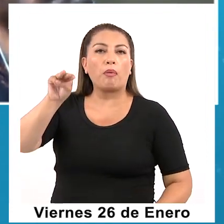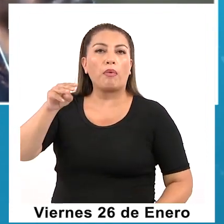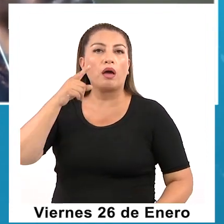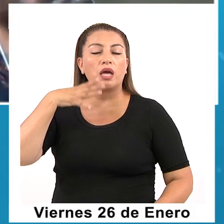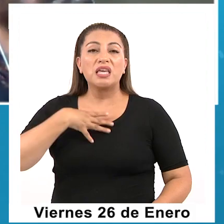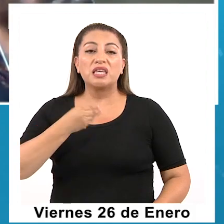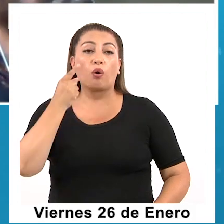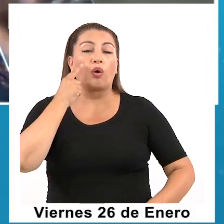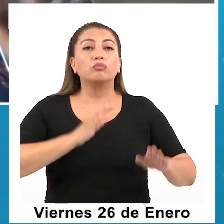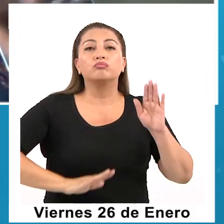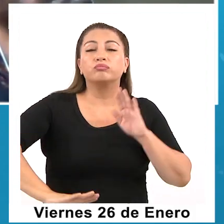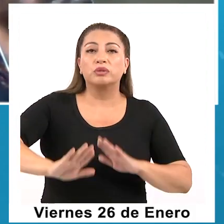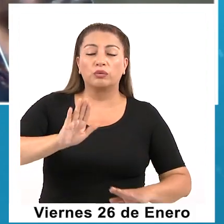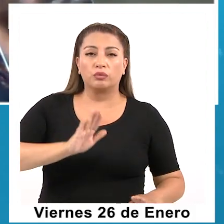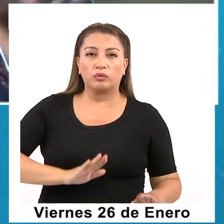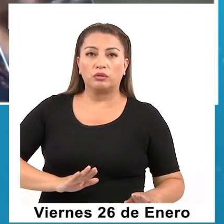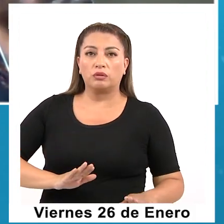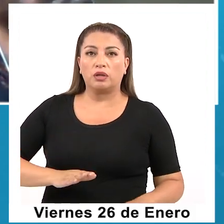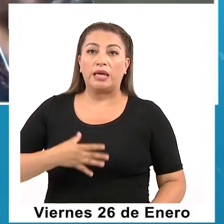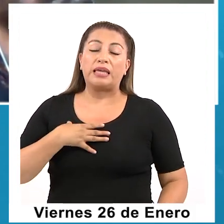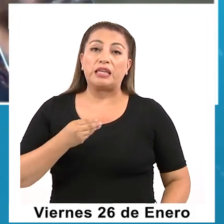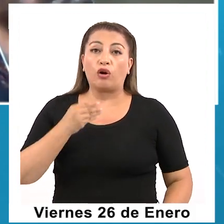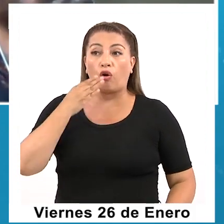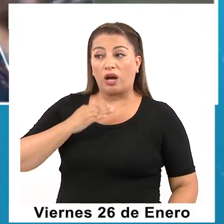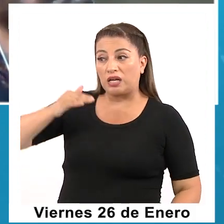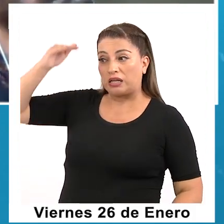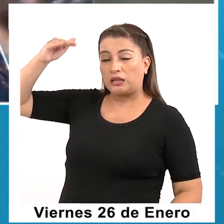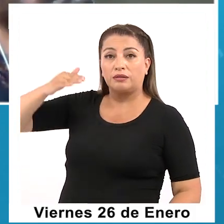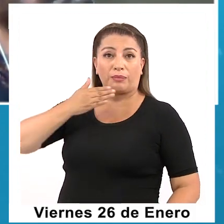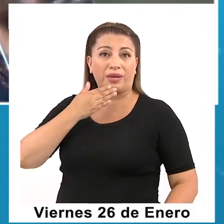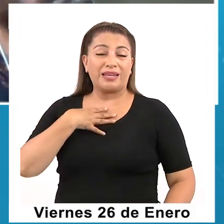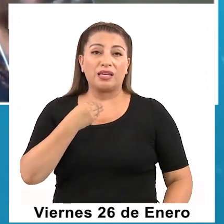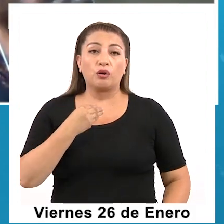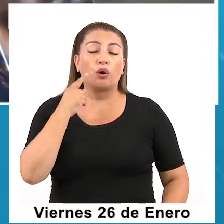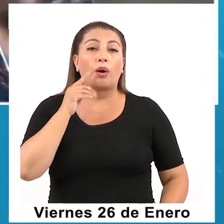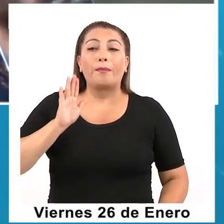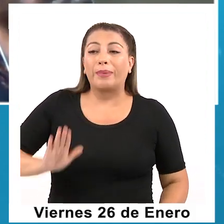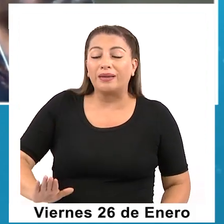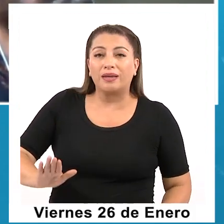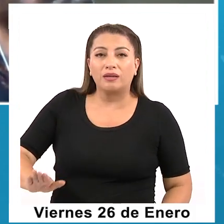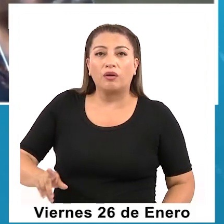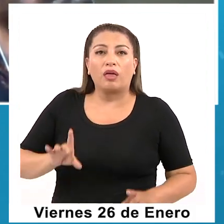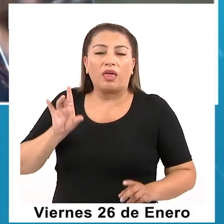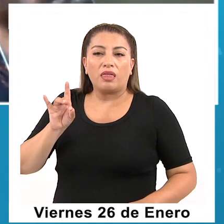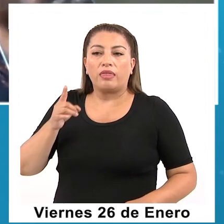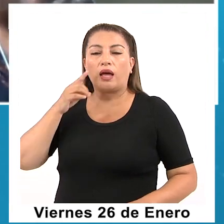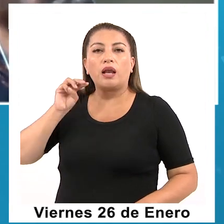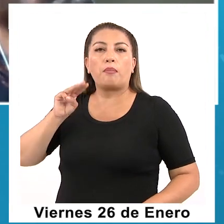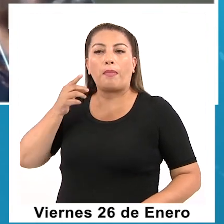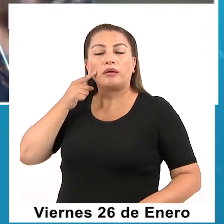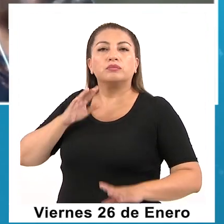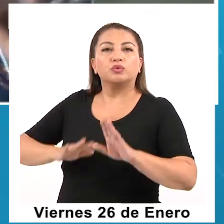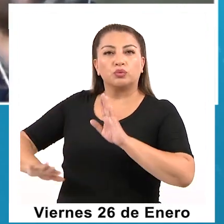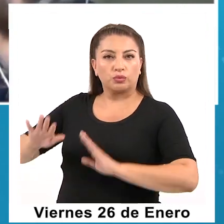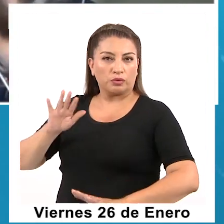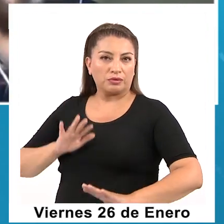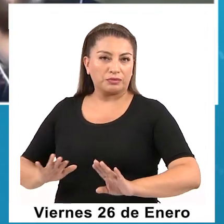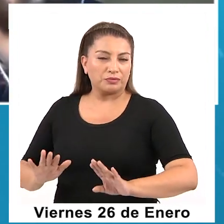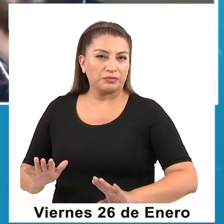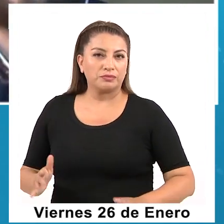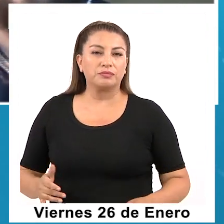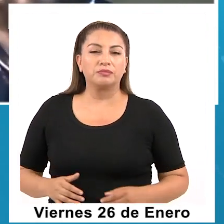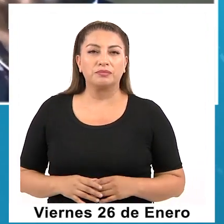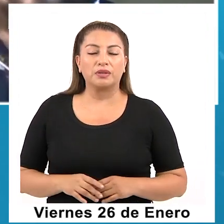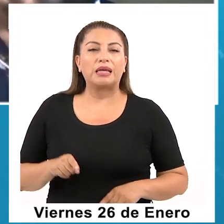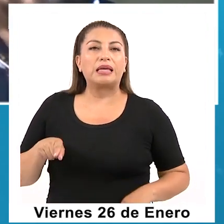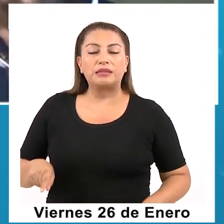cuidadora. Ella tiene hijos, tiene un hijo grande, pero también tiene hijos pequeños que están en edad, ¿cierto?, de ser cuidados por su madre. Entonces,